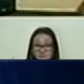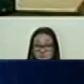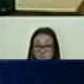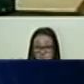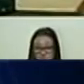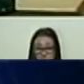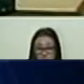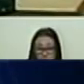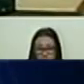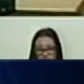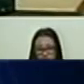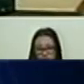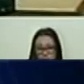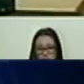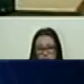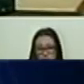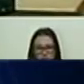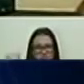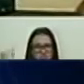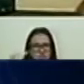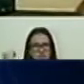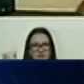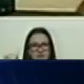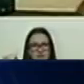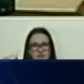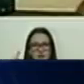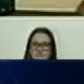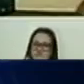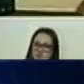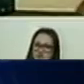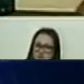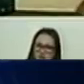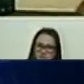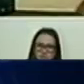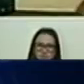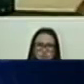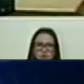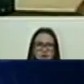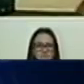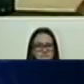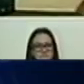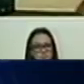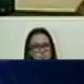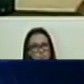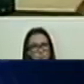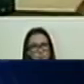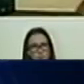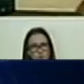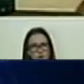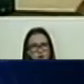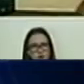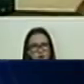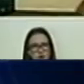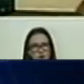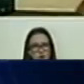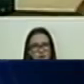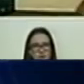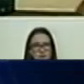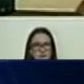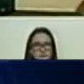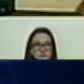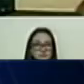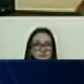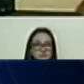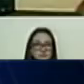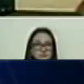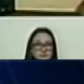de ideas, de batalla por la verdad de Venezuela, de batalla moral, de batalla física. En